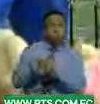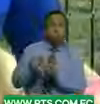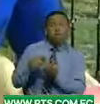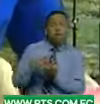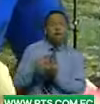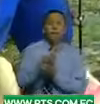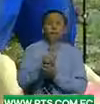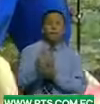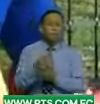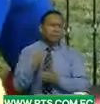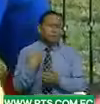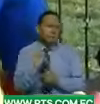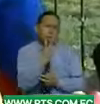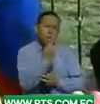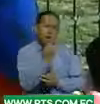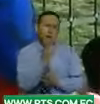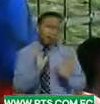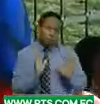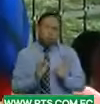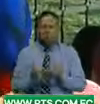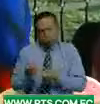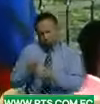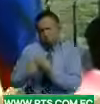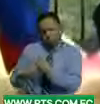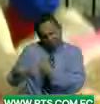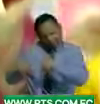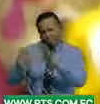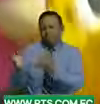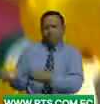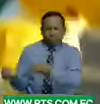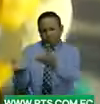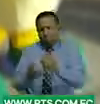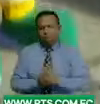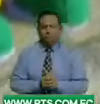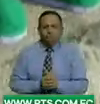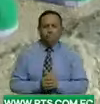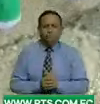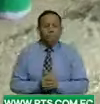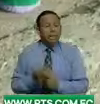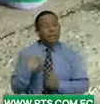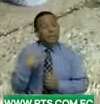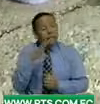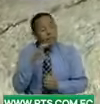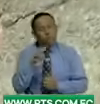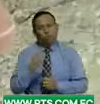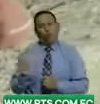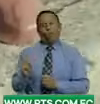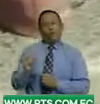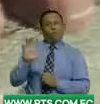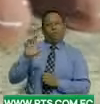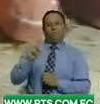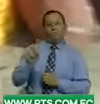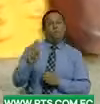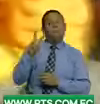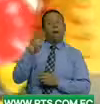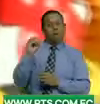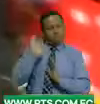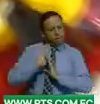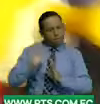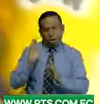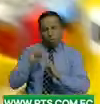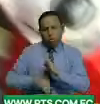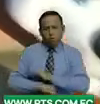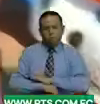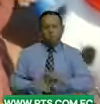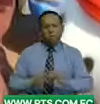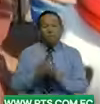¿Y si tengo 20? También se lo vendemos. Si está para venderlo, lo vendemos. ¿Y si tengo 15? No, y ahí ya no. Porque no, ya, pues. No, porque, por